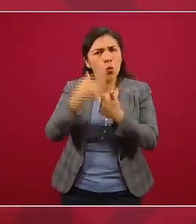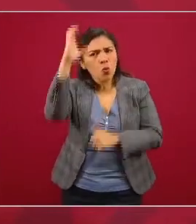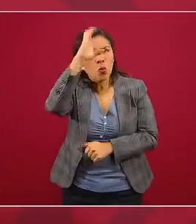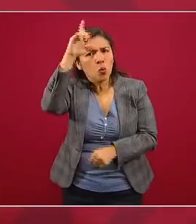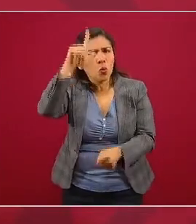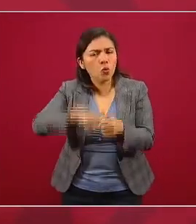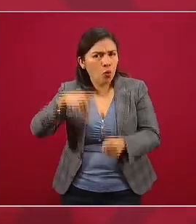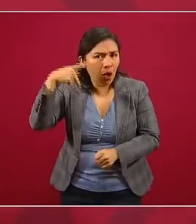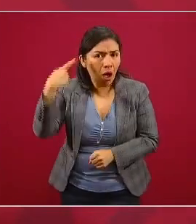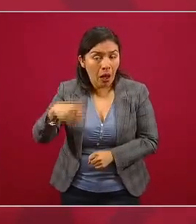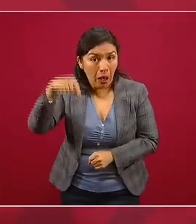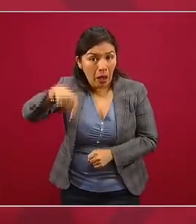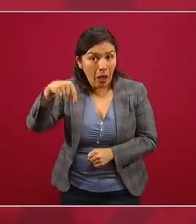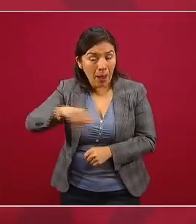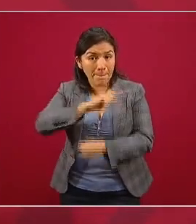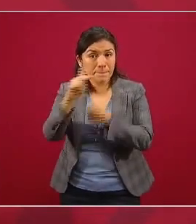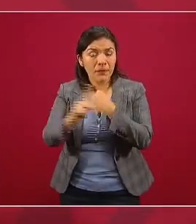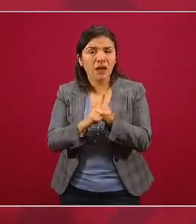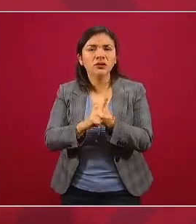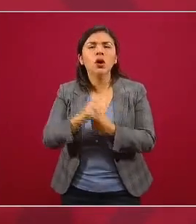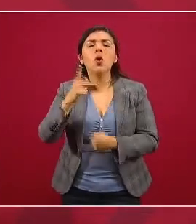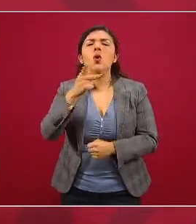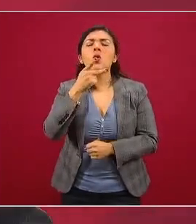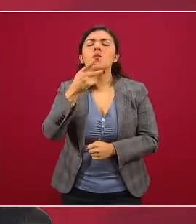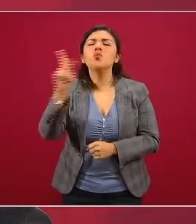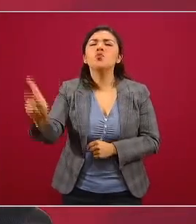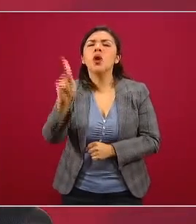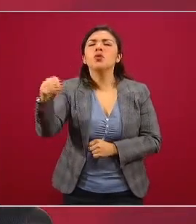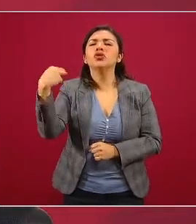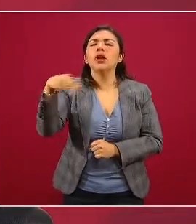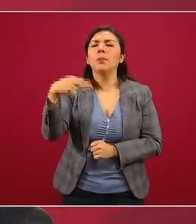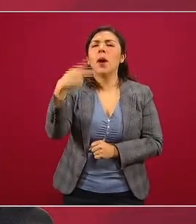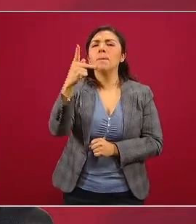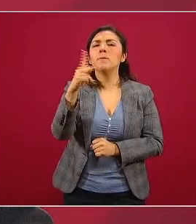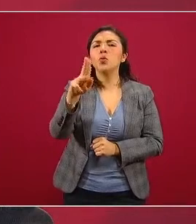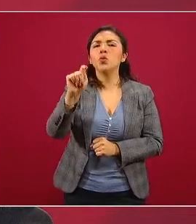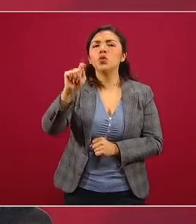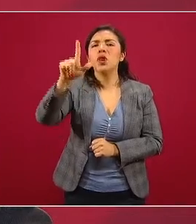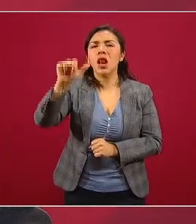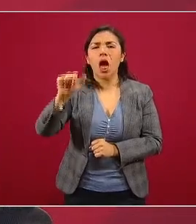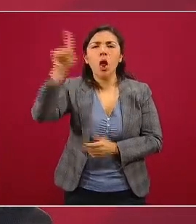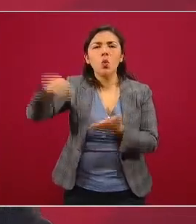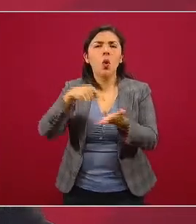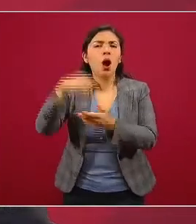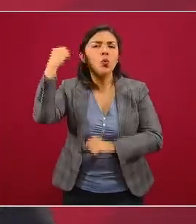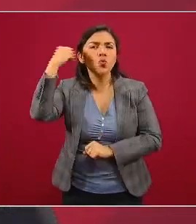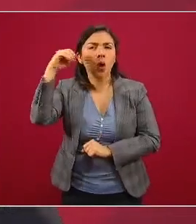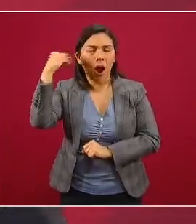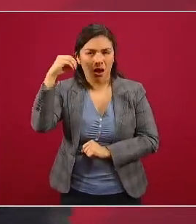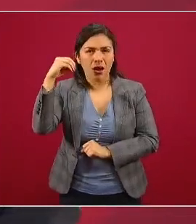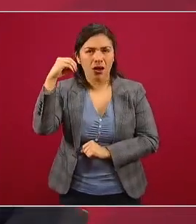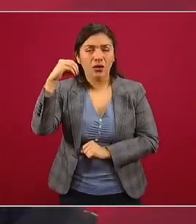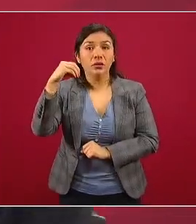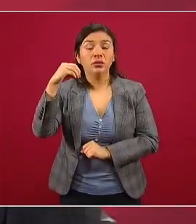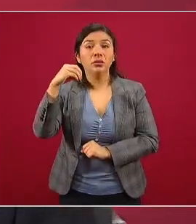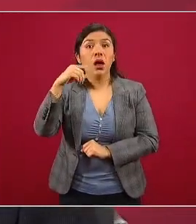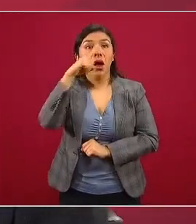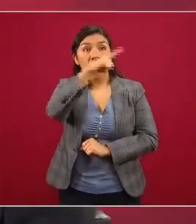mundo. Habló de Putla, Oaxaca, y